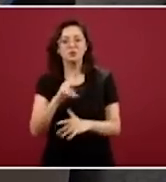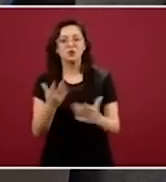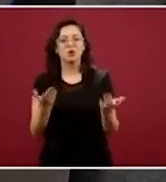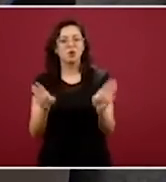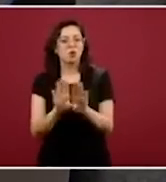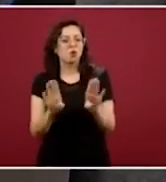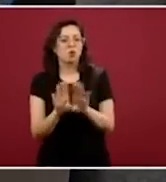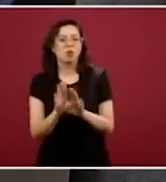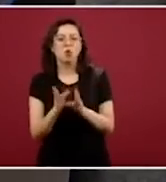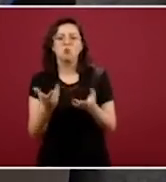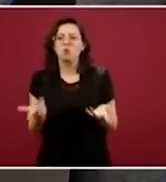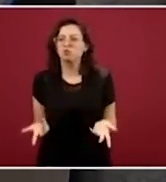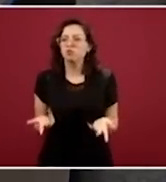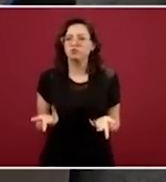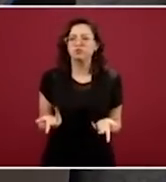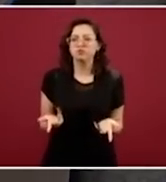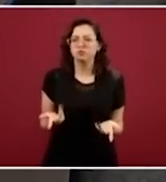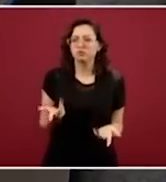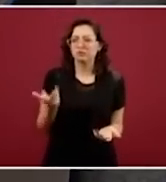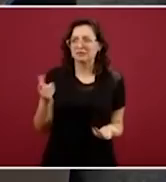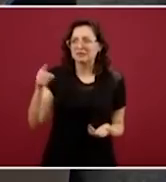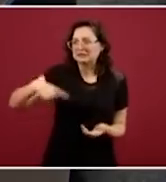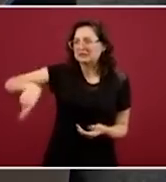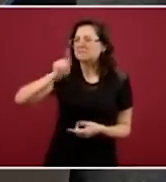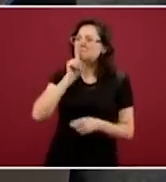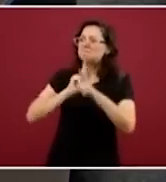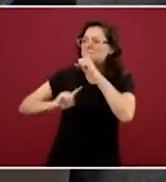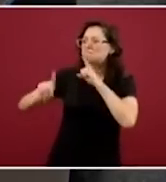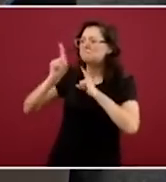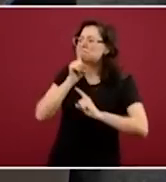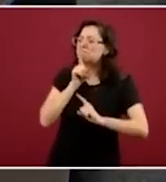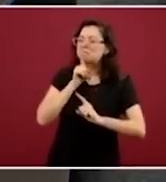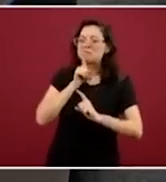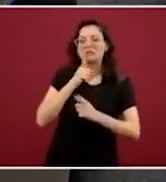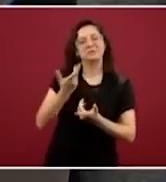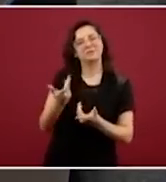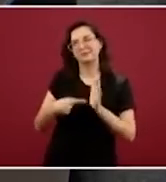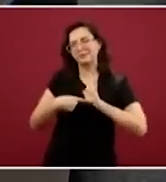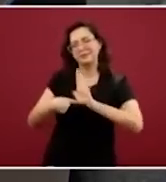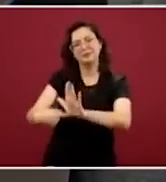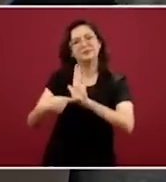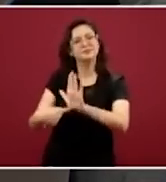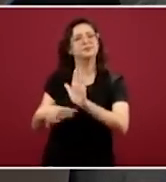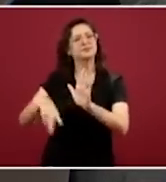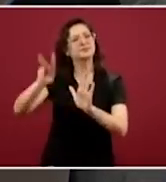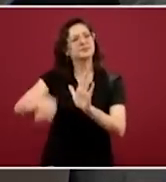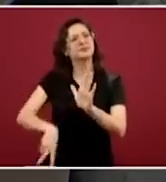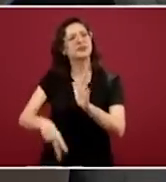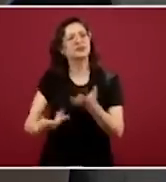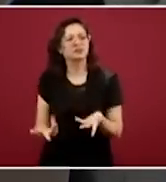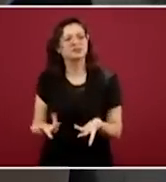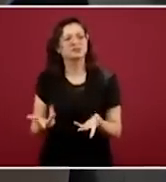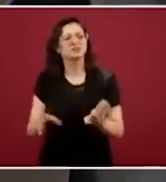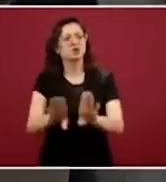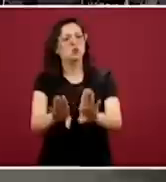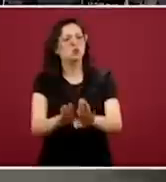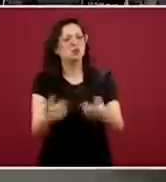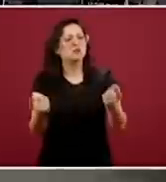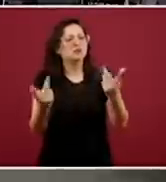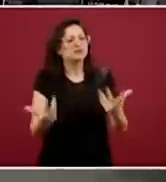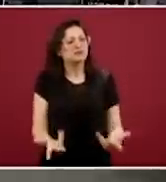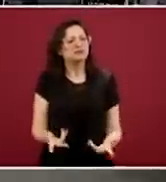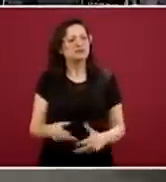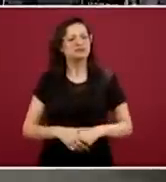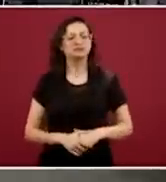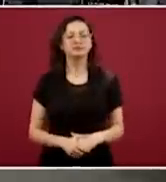a través de esta unidad de inteligencia toda esta desinformación que se ha estado generando en los últimos días? ¿Cómo no? Tenemos